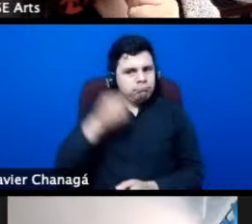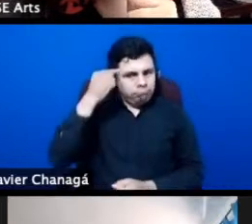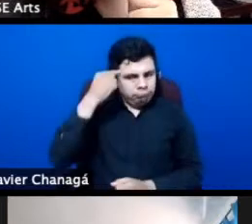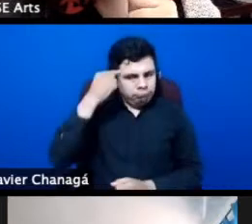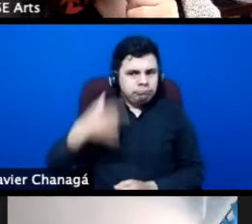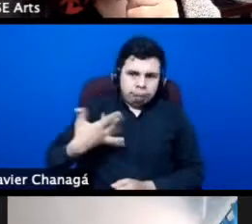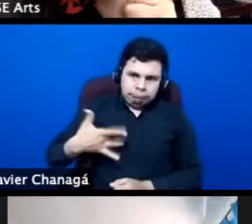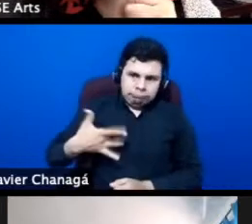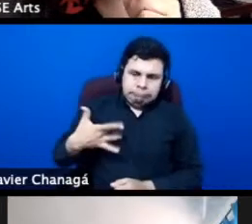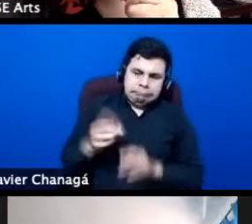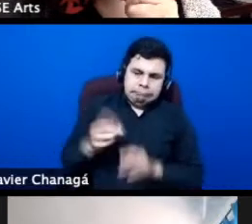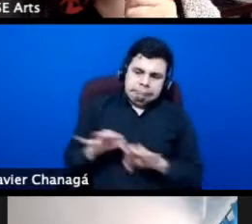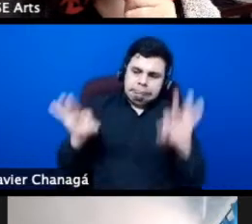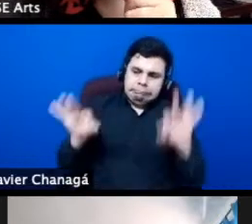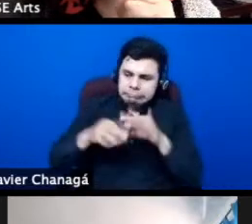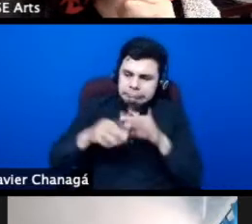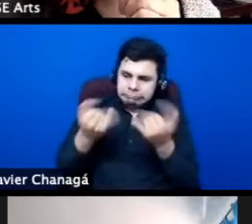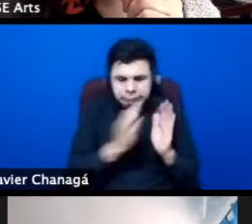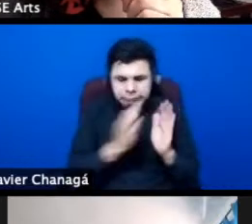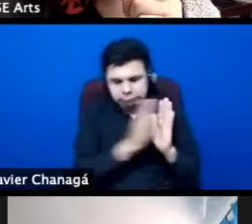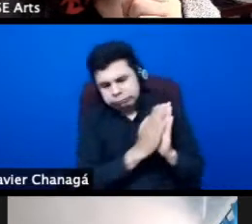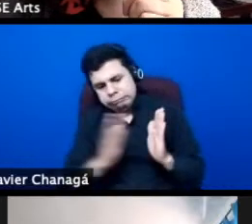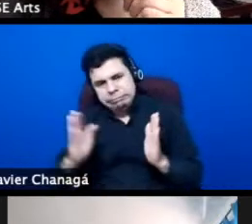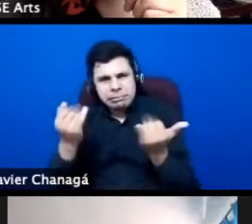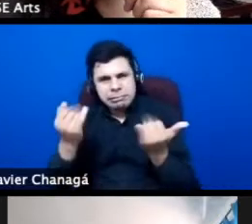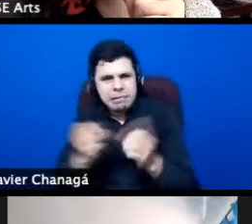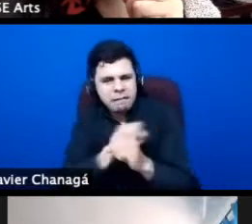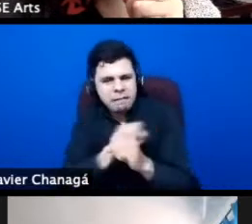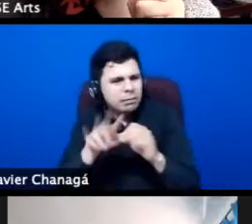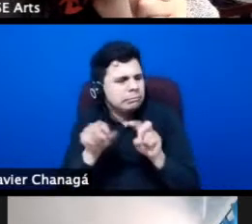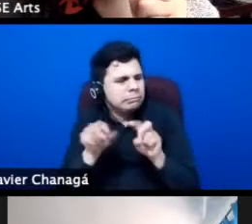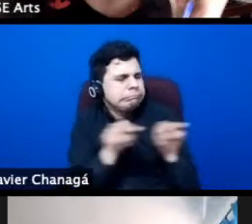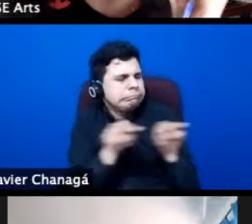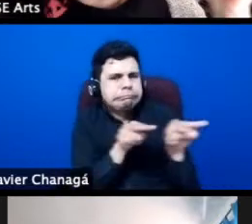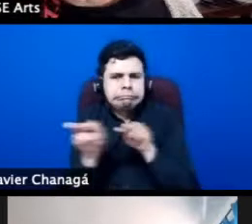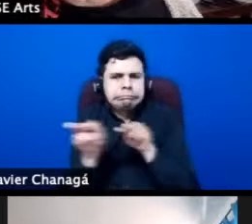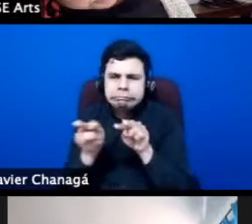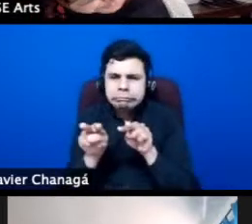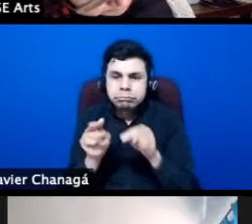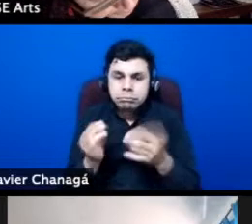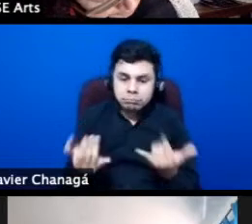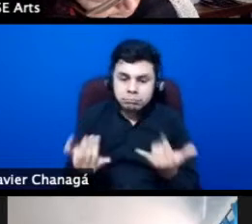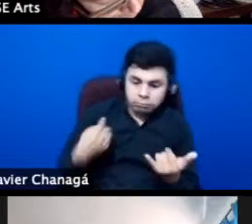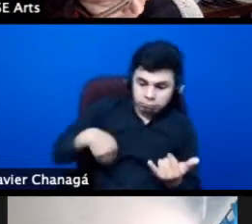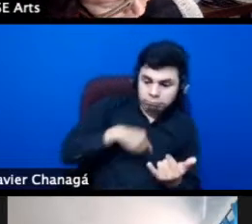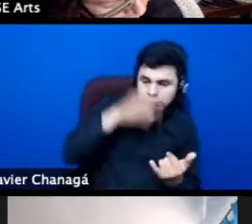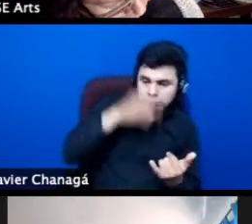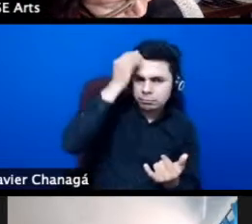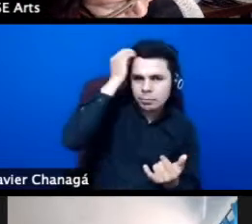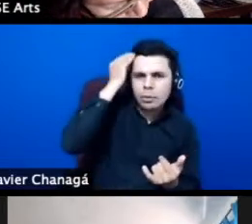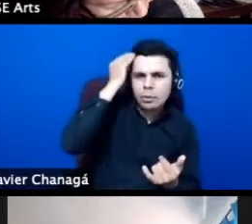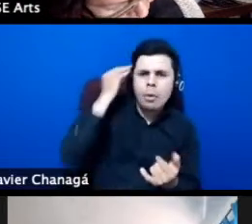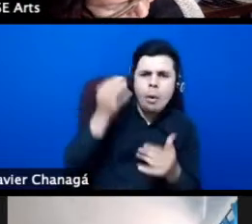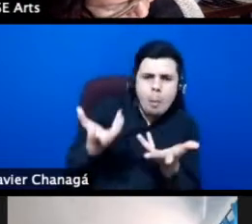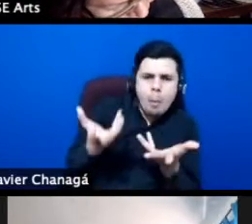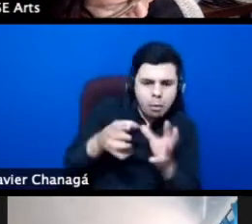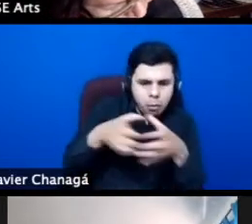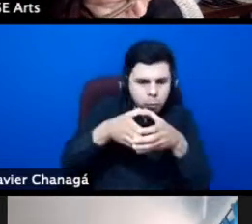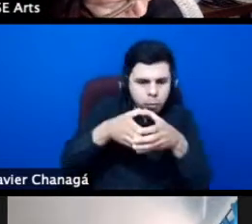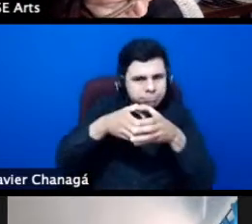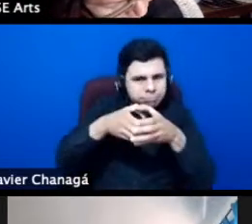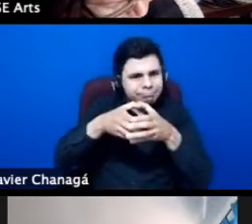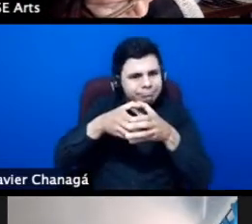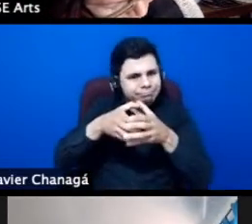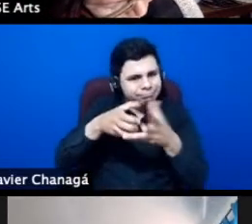pandemia es cómo logramos a través también de estas redes y de todo el mundo estar en